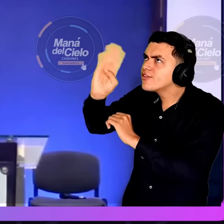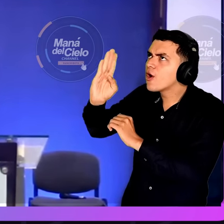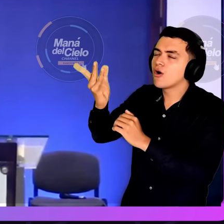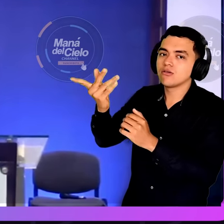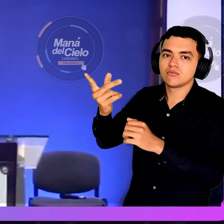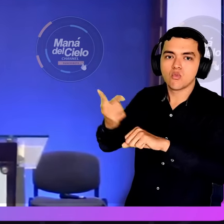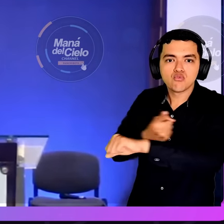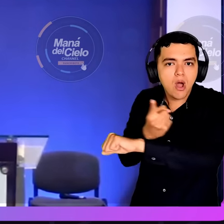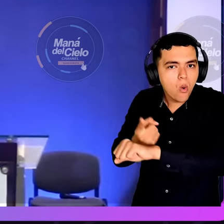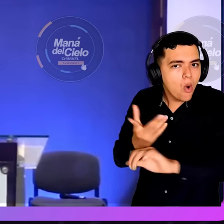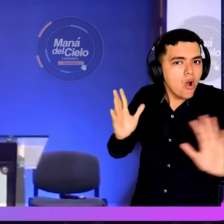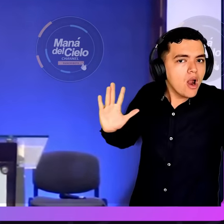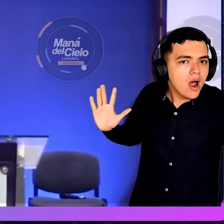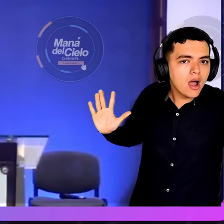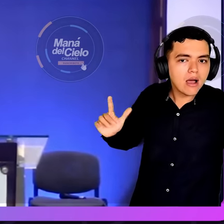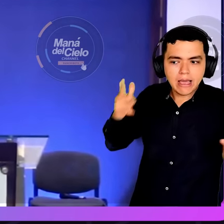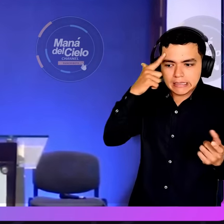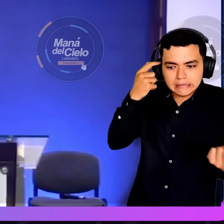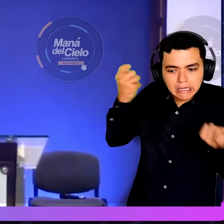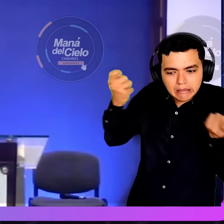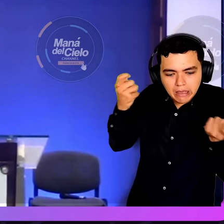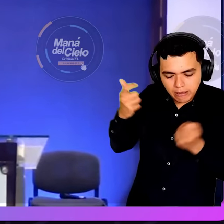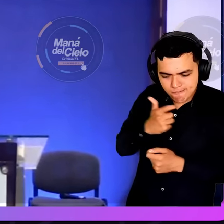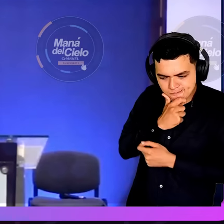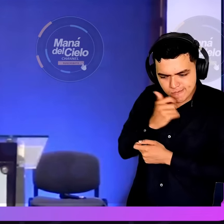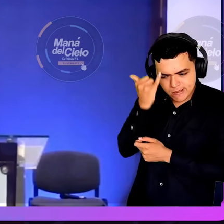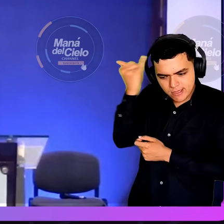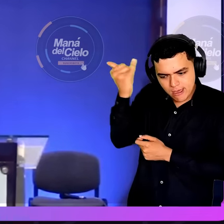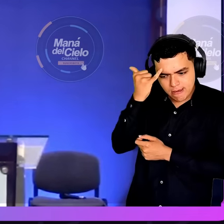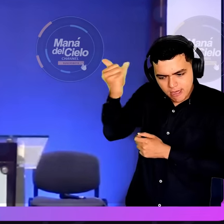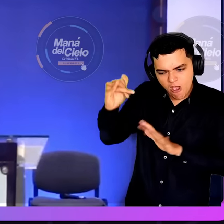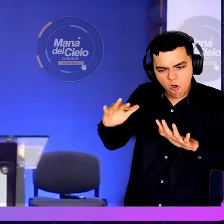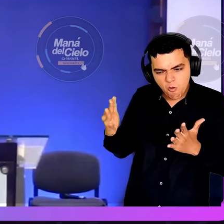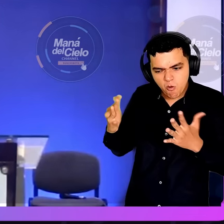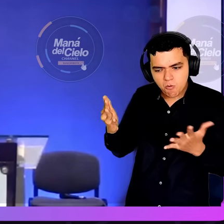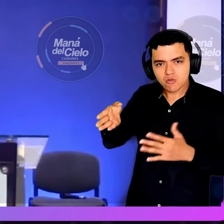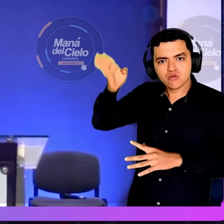Y si ayunó un día por esa petición y no ha habido respuesta, métale dos.